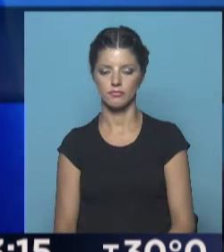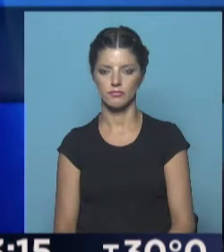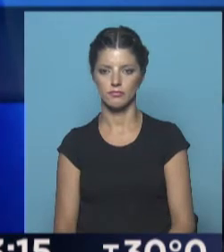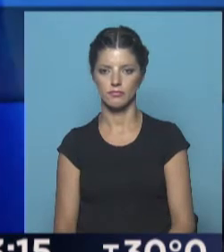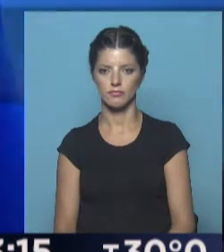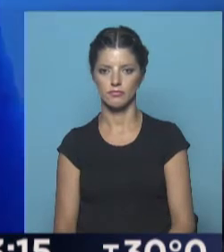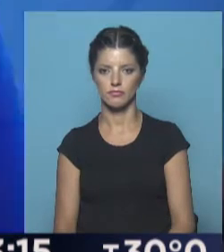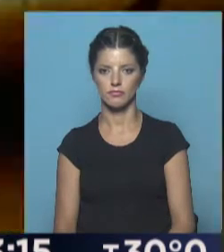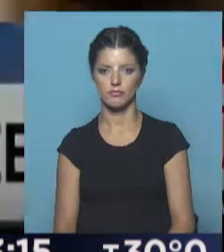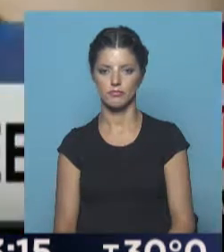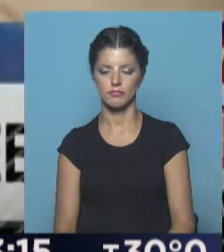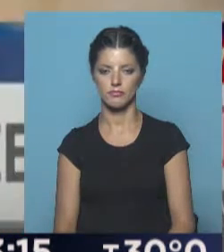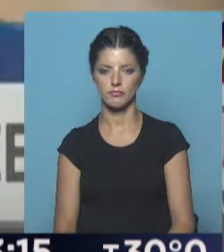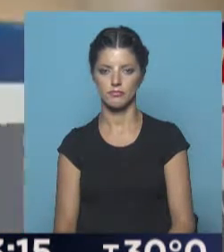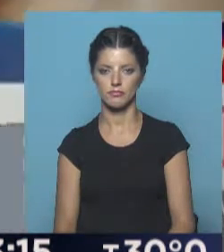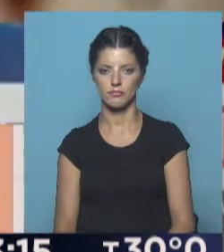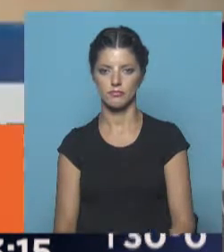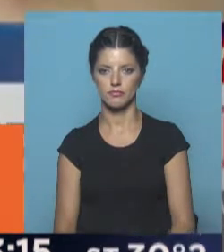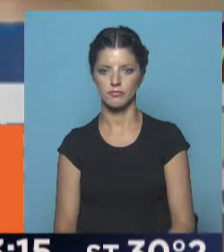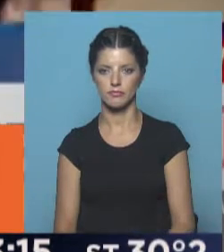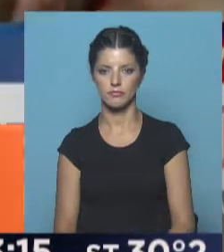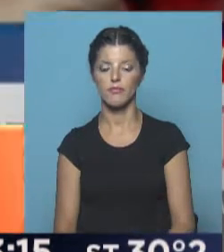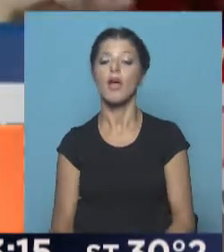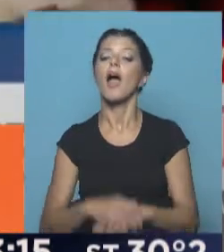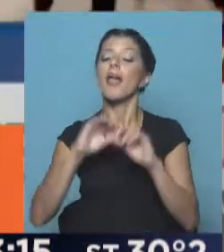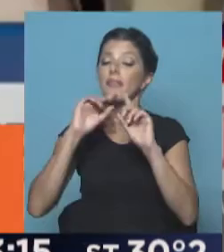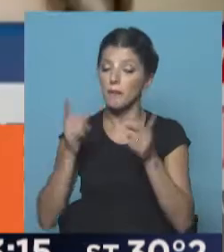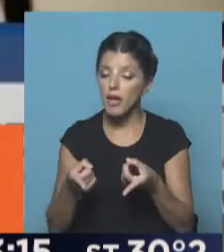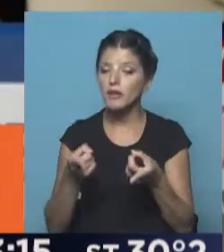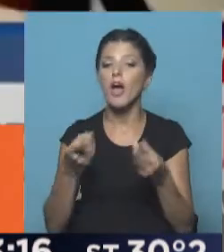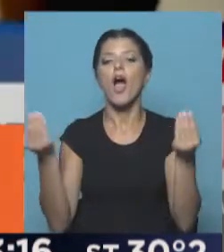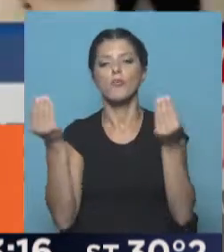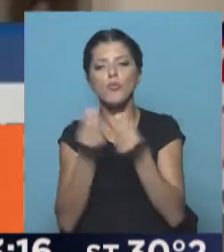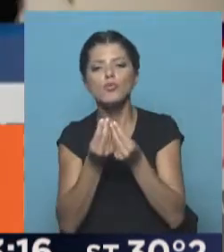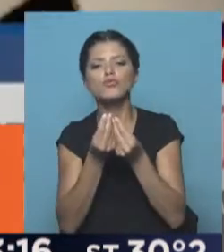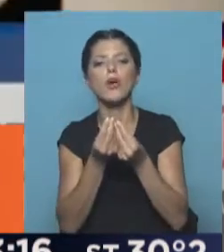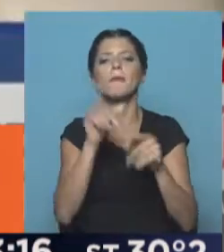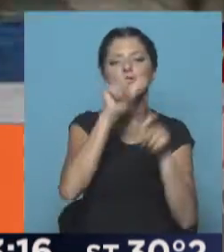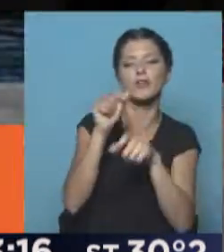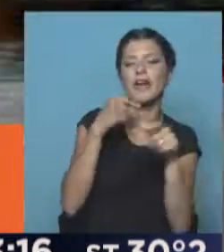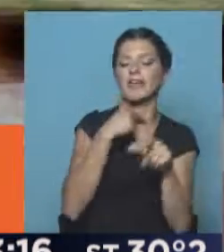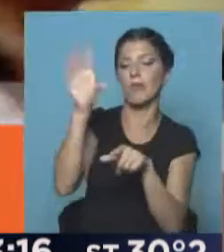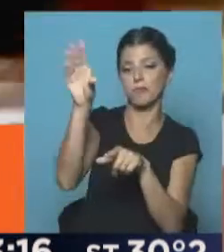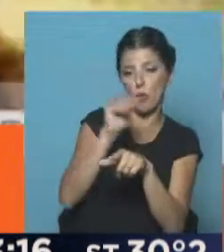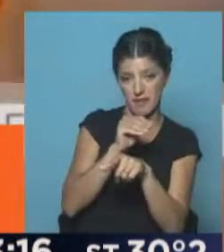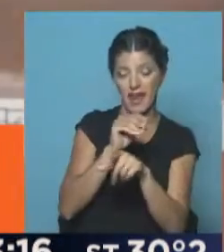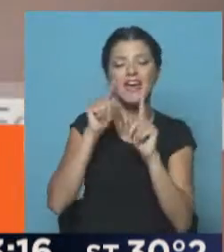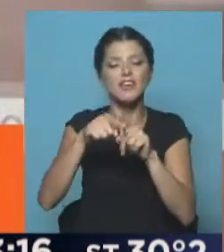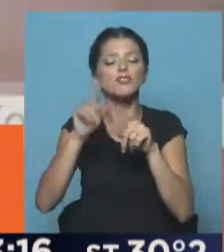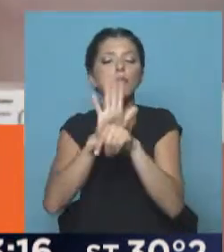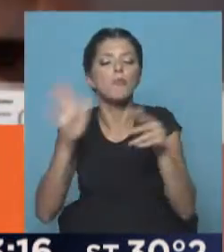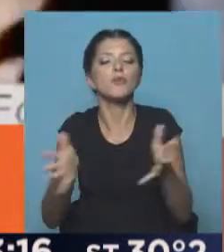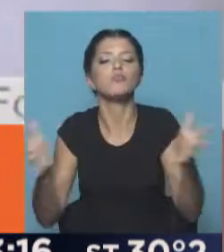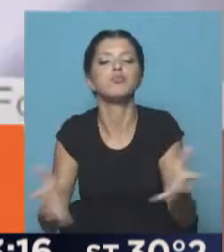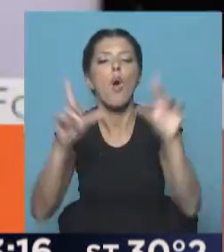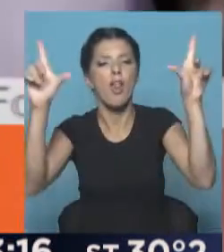zum Beispiel erkennbar sind. Hay además un fenómeno de masas y de imitación, amplificado por los medios, que engloban